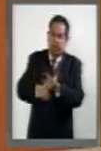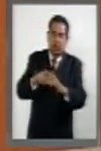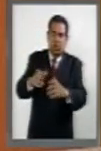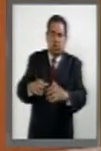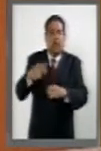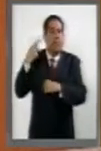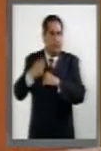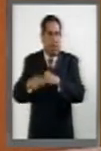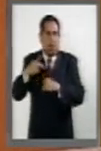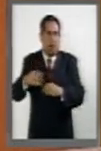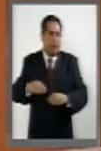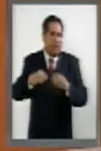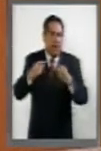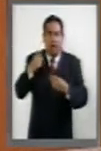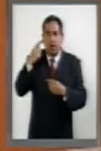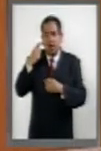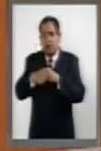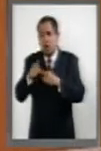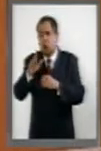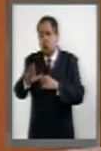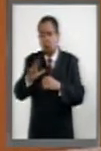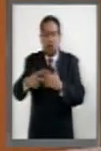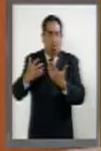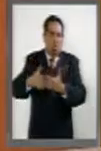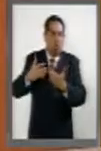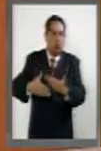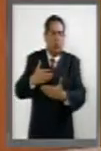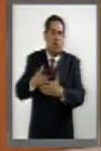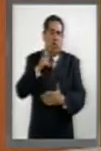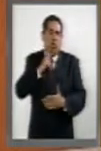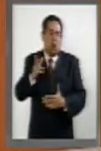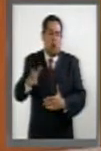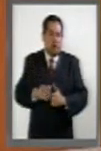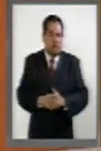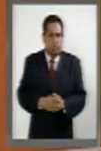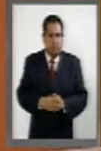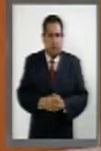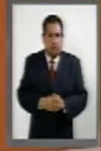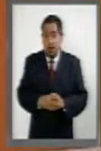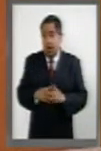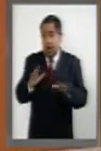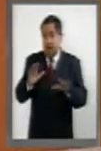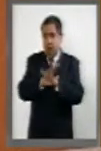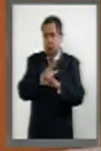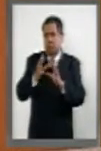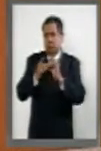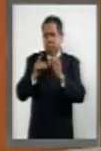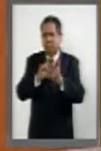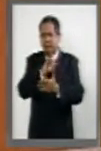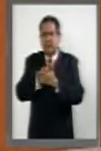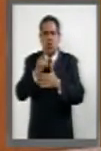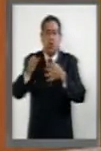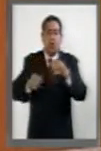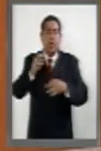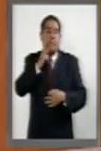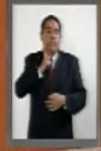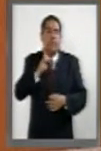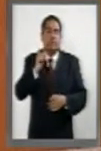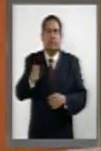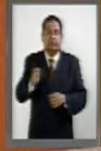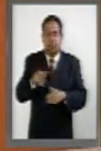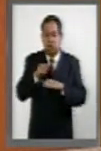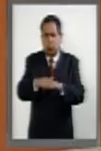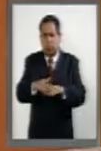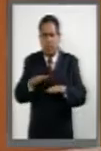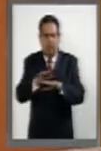poniendo en peligro su vida y la eficacia en la producción de petróleo. Las reformas realizadas al régimen jurídico de Pemex en el marco